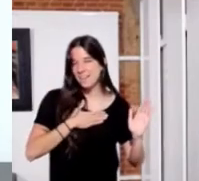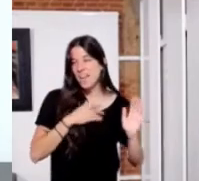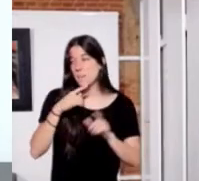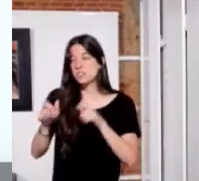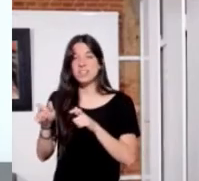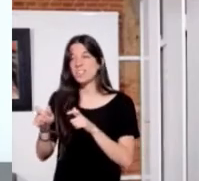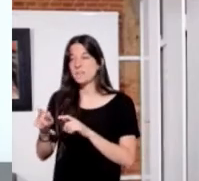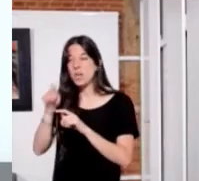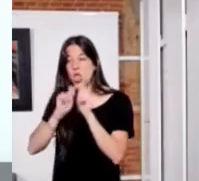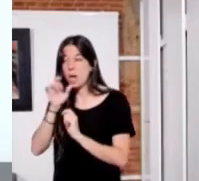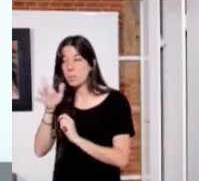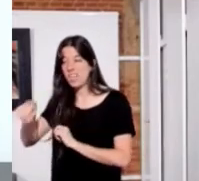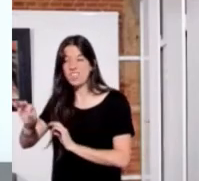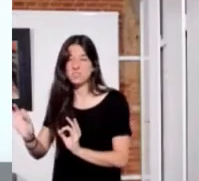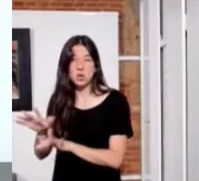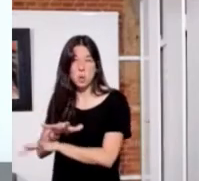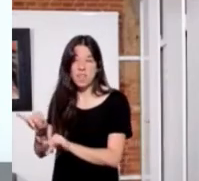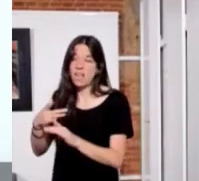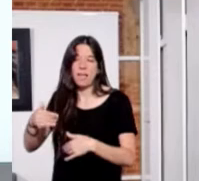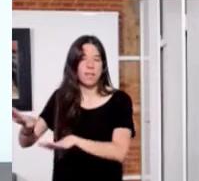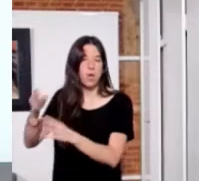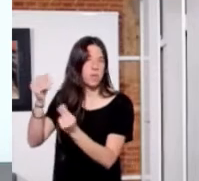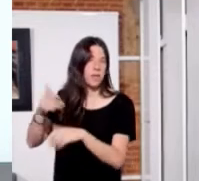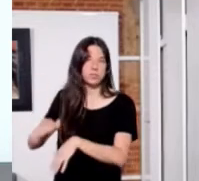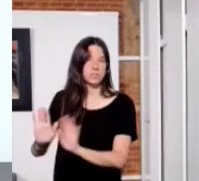llorados simplemente los olvidamos.